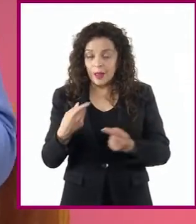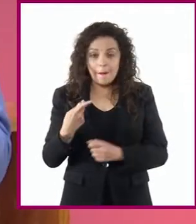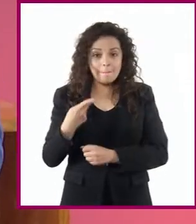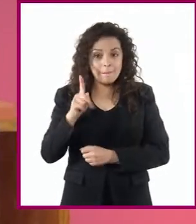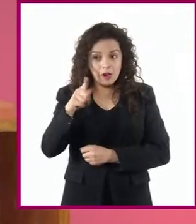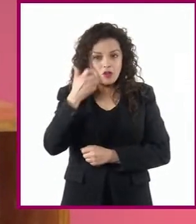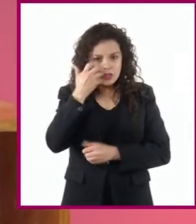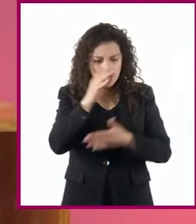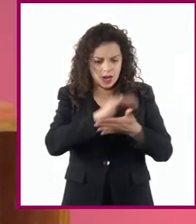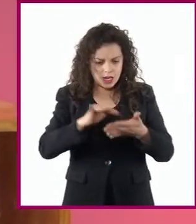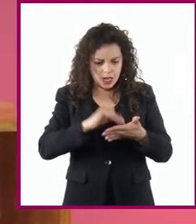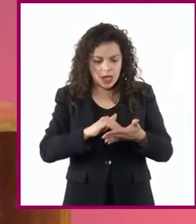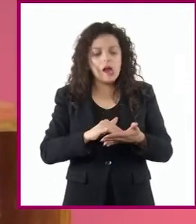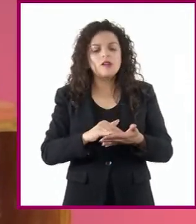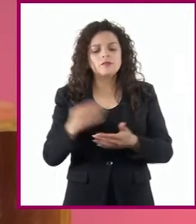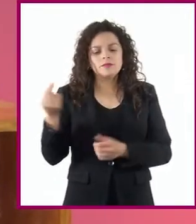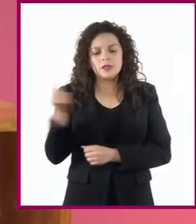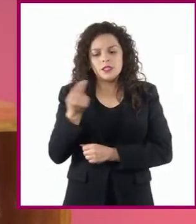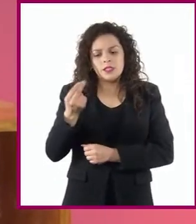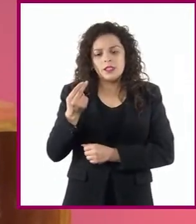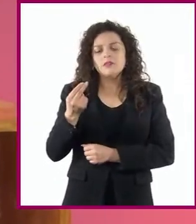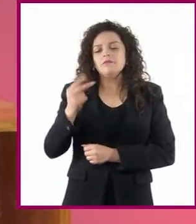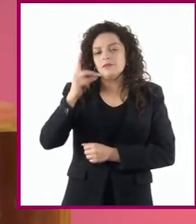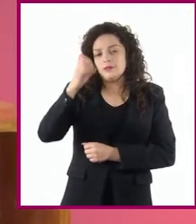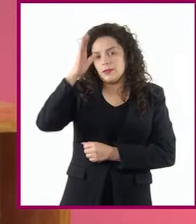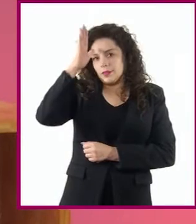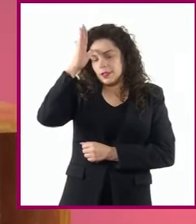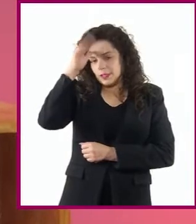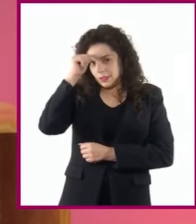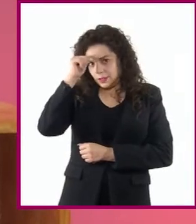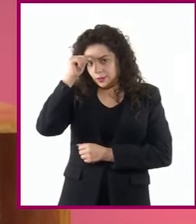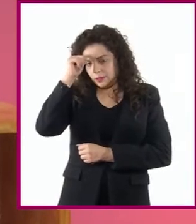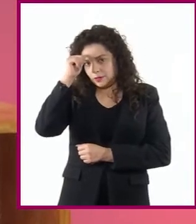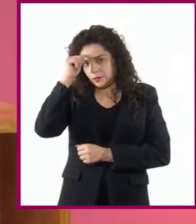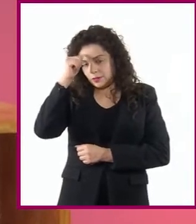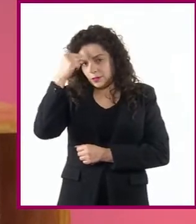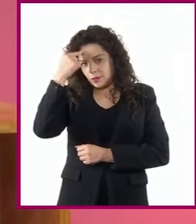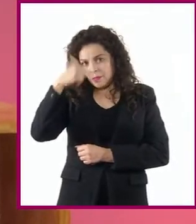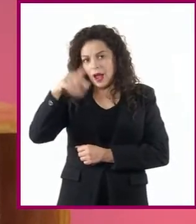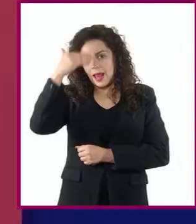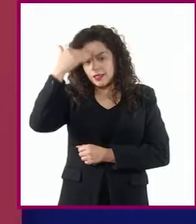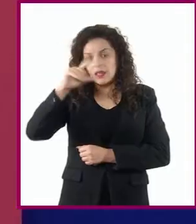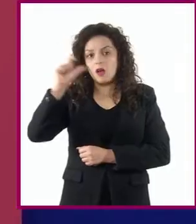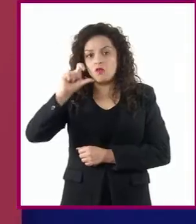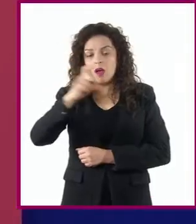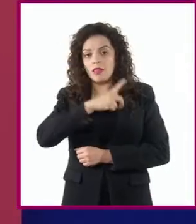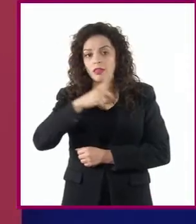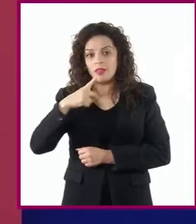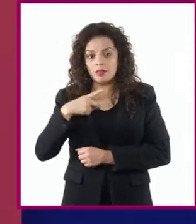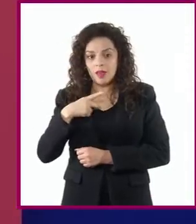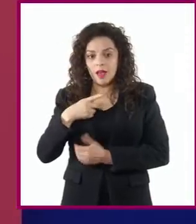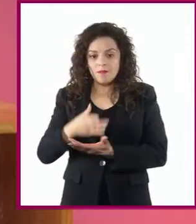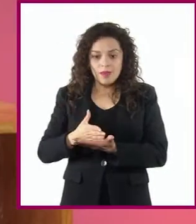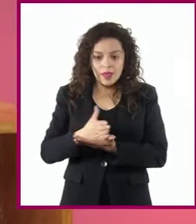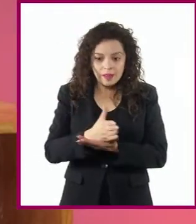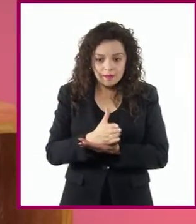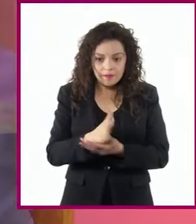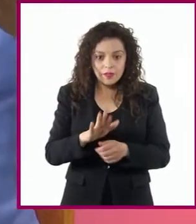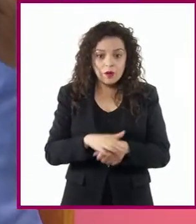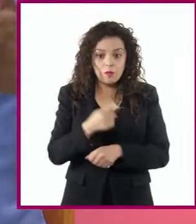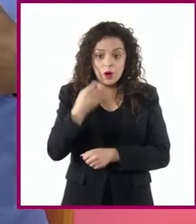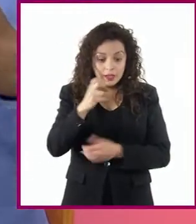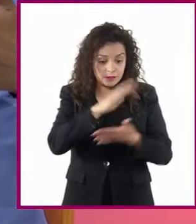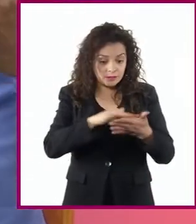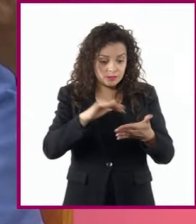leerlo tendríamos que ponernos de acuerdo para saber cuándo intervenir, ya que no lo detalla el